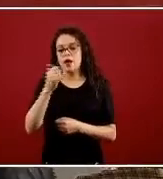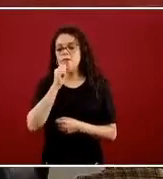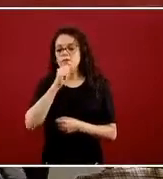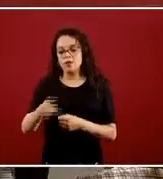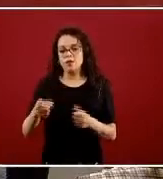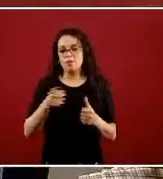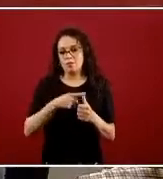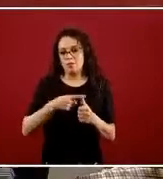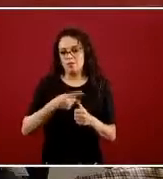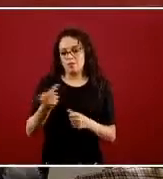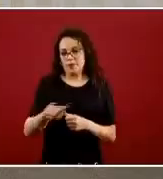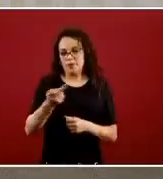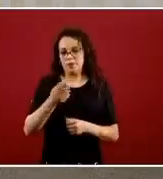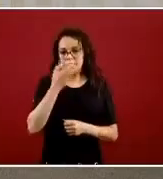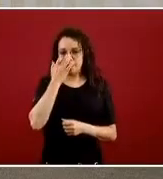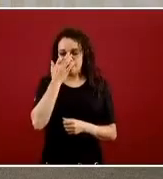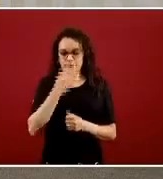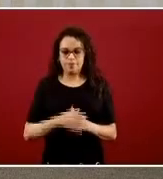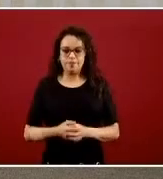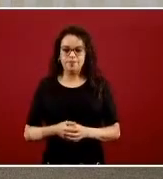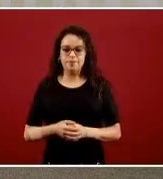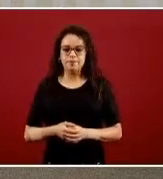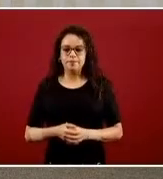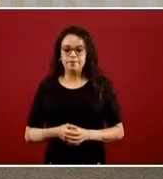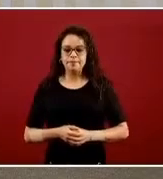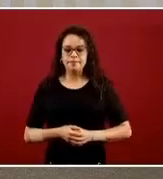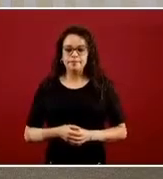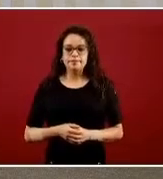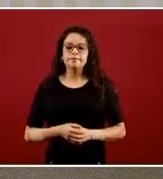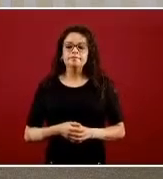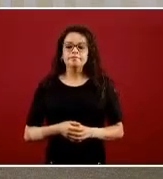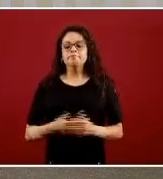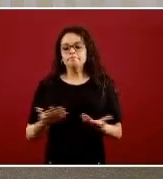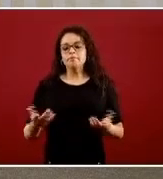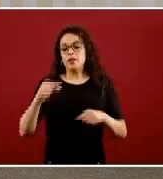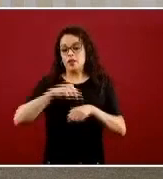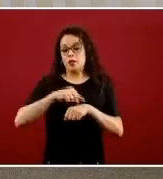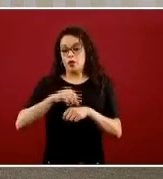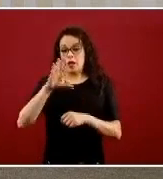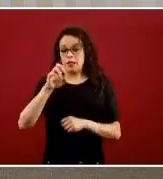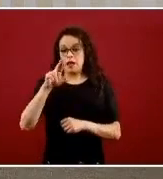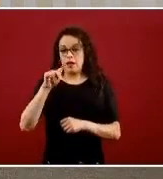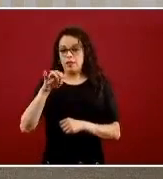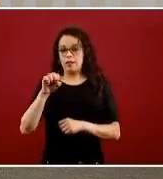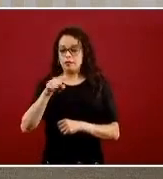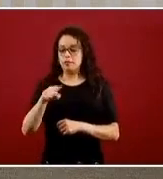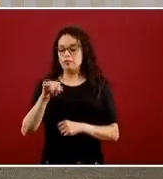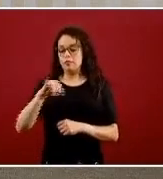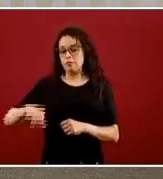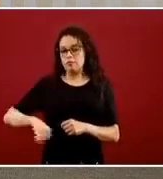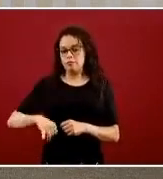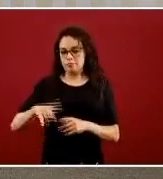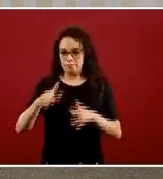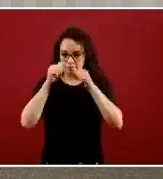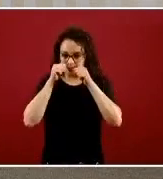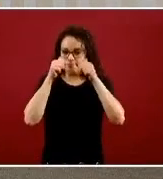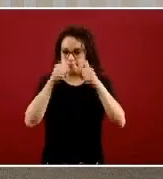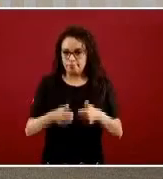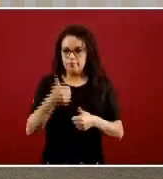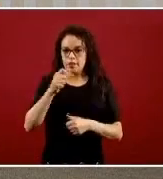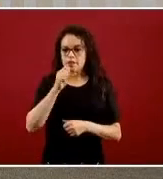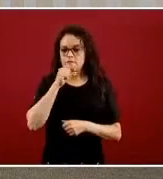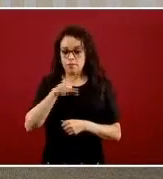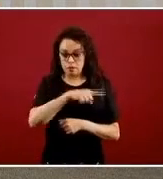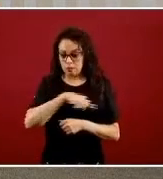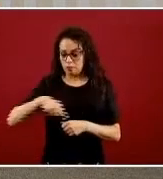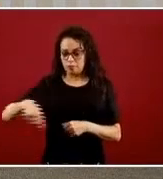gracias. Creo que su comentario va a ser seguido con especial interés por el doctor Cervantes y por supuesto todos acompañamos,